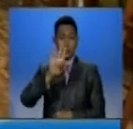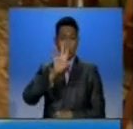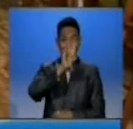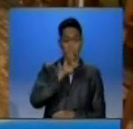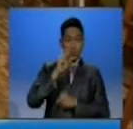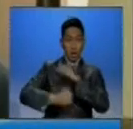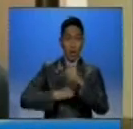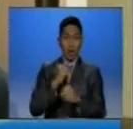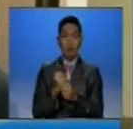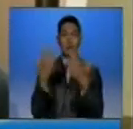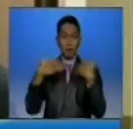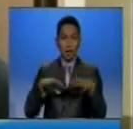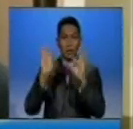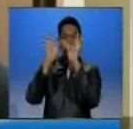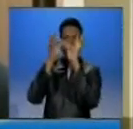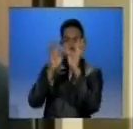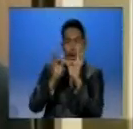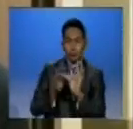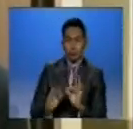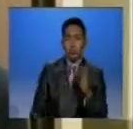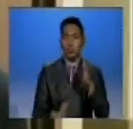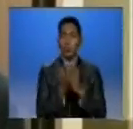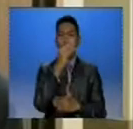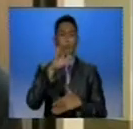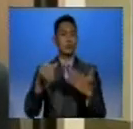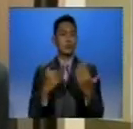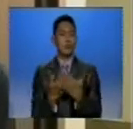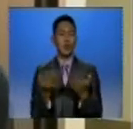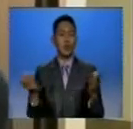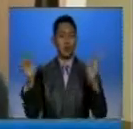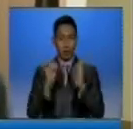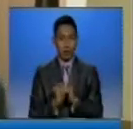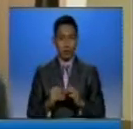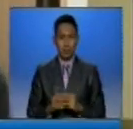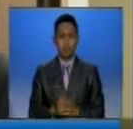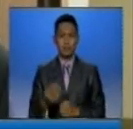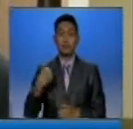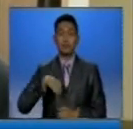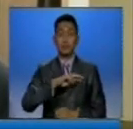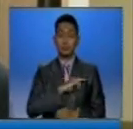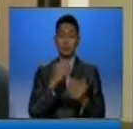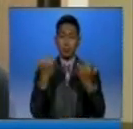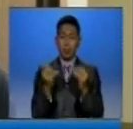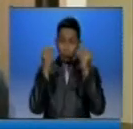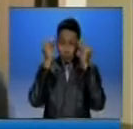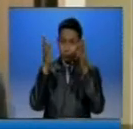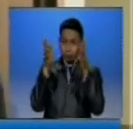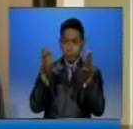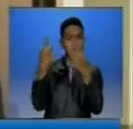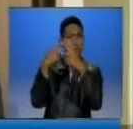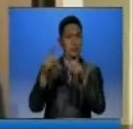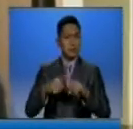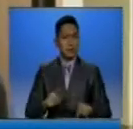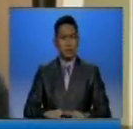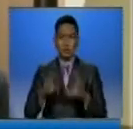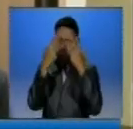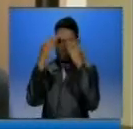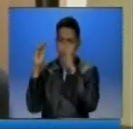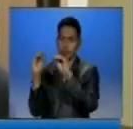del alma mater. Somos alrededor de 200 docentes para 5.400 estudiantes. Todos, por así decirlo,